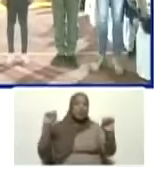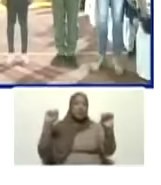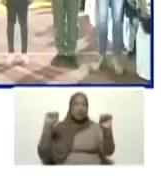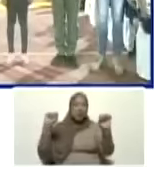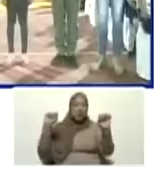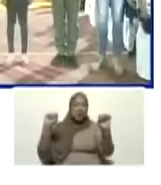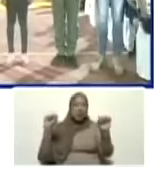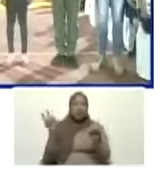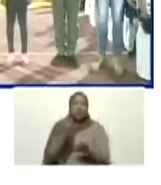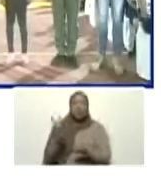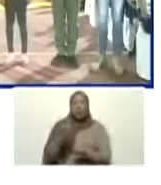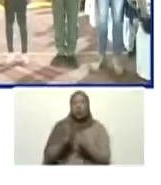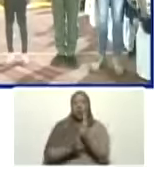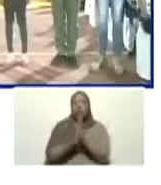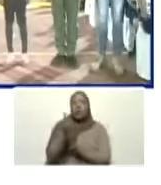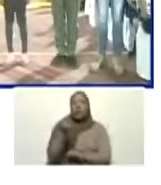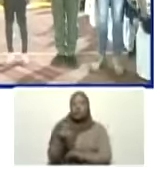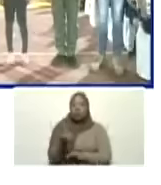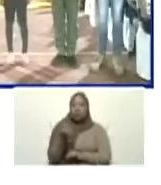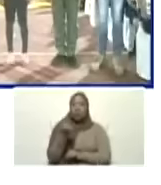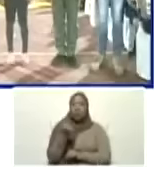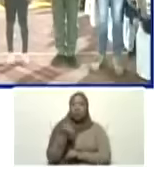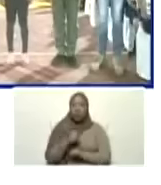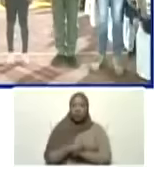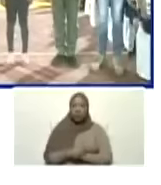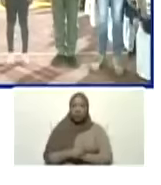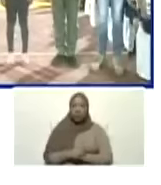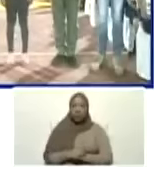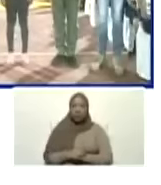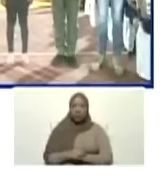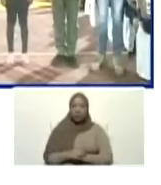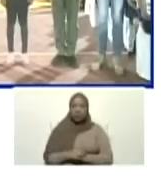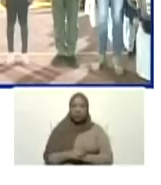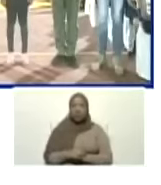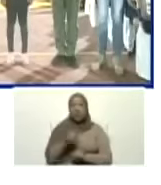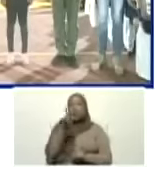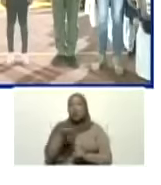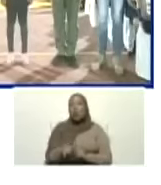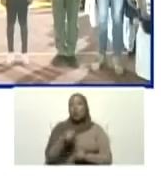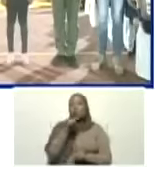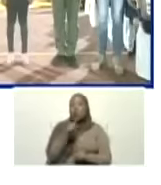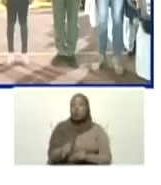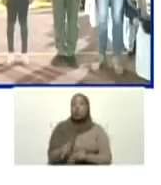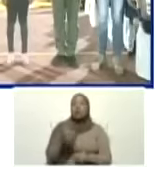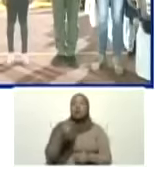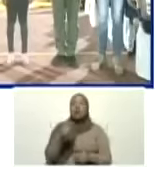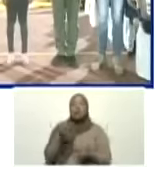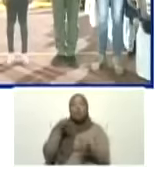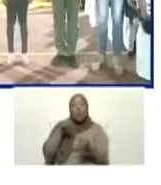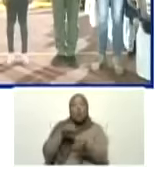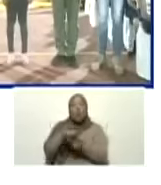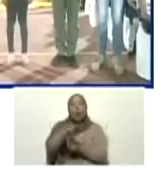La Venezuela de recuperación y crecimiento. Así lo digo desde Tucupita.